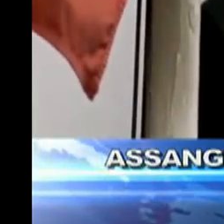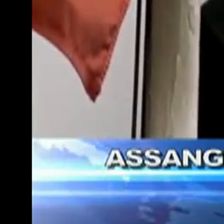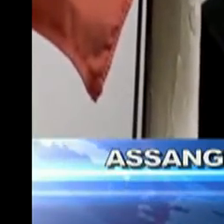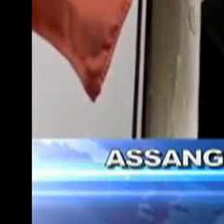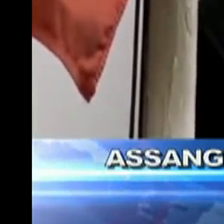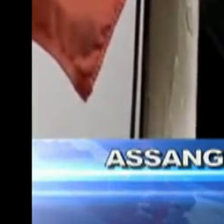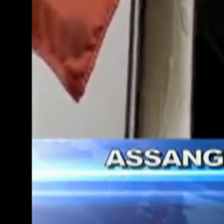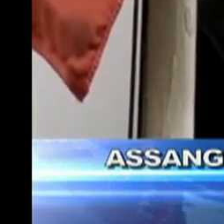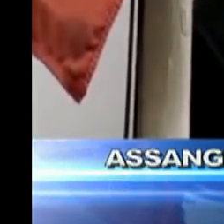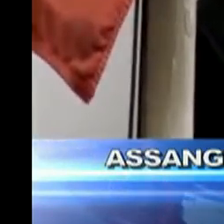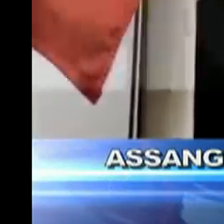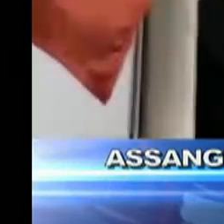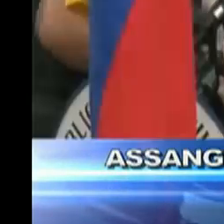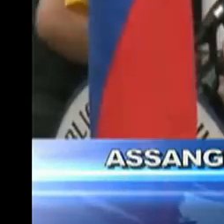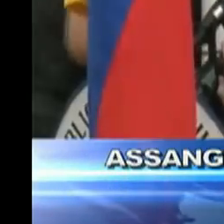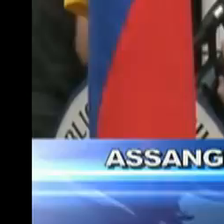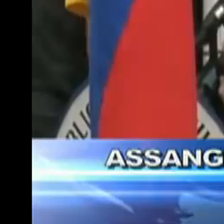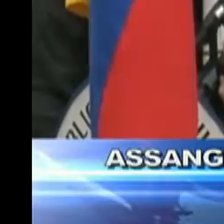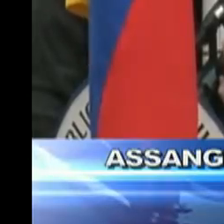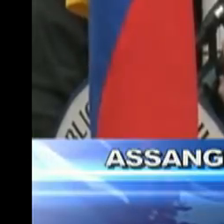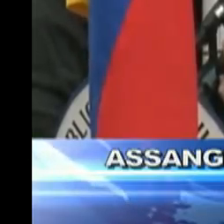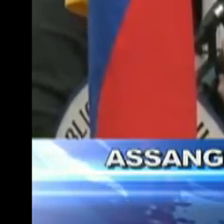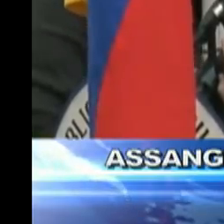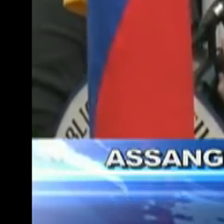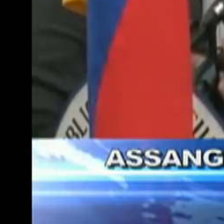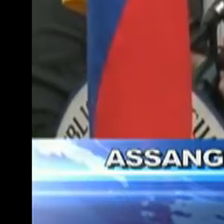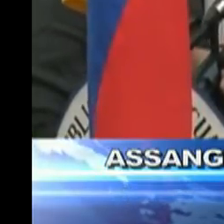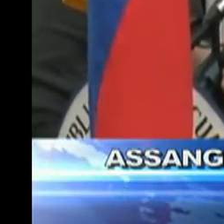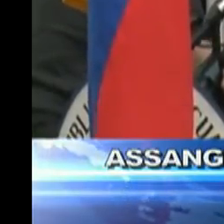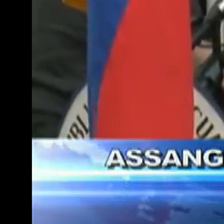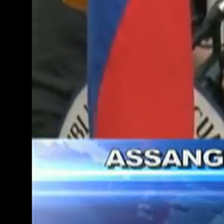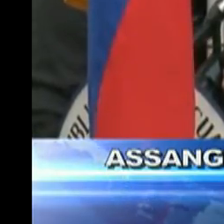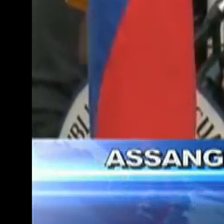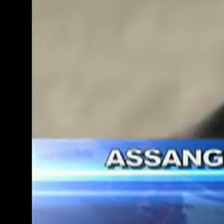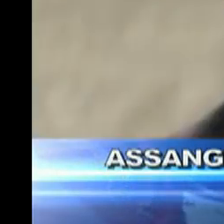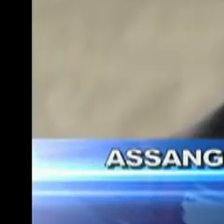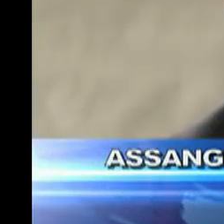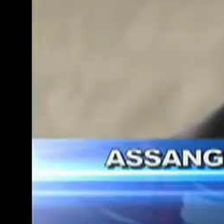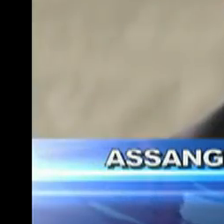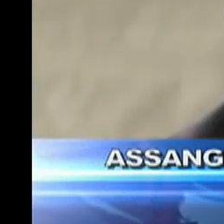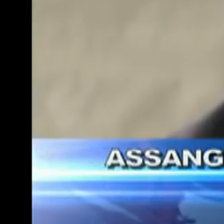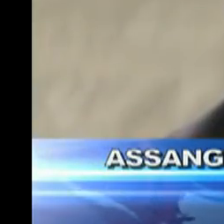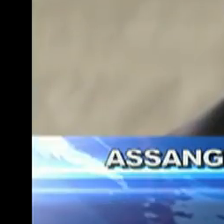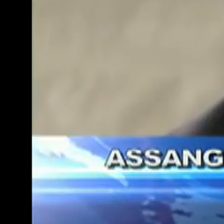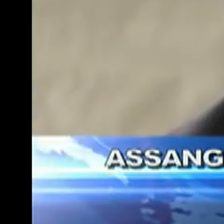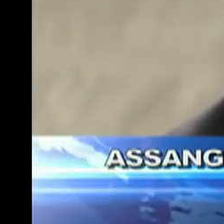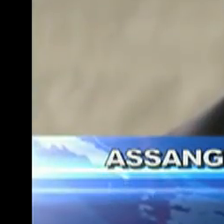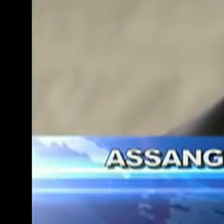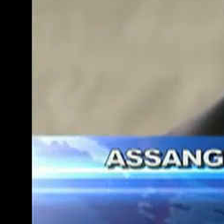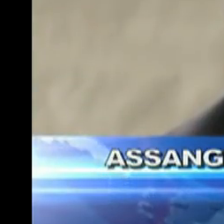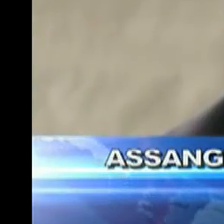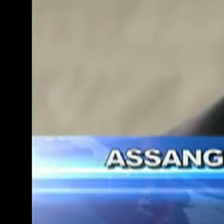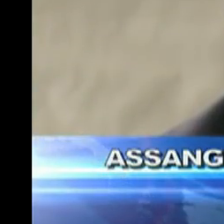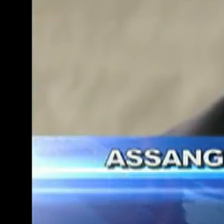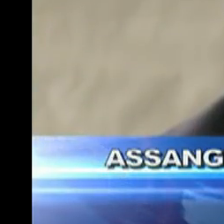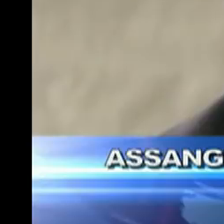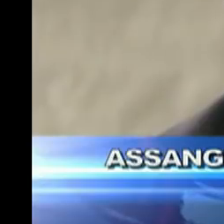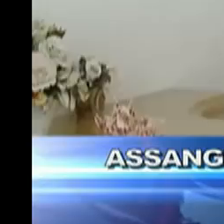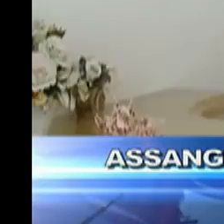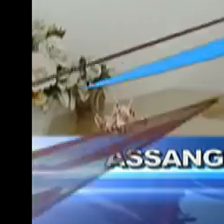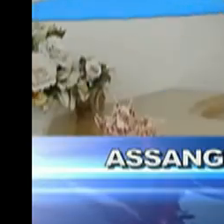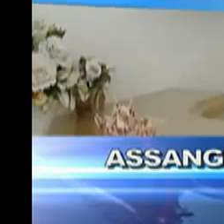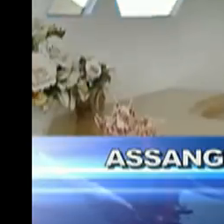creador del WikiLeaks, la nacionalidad ecuatoriana en diciembre pasado.